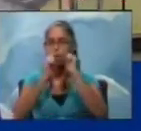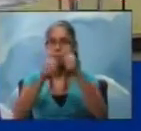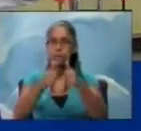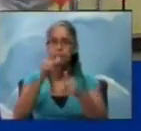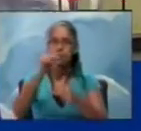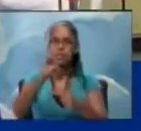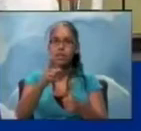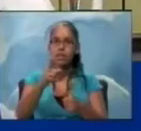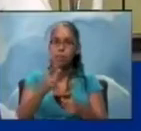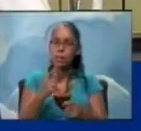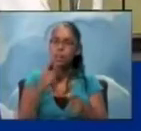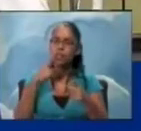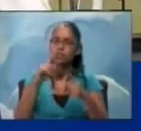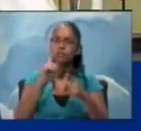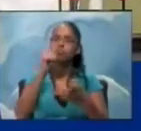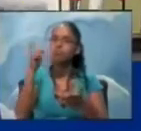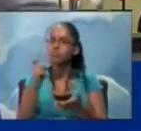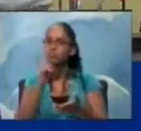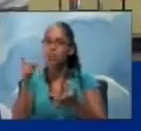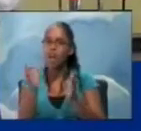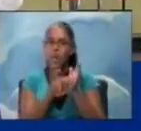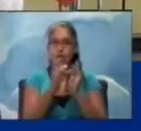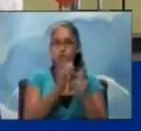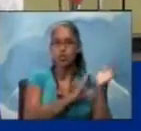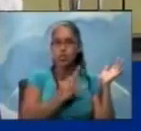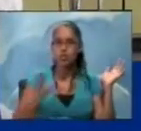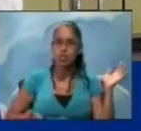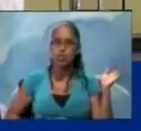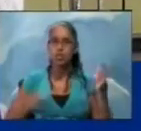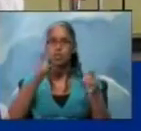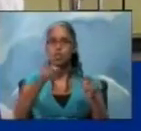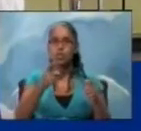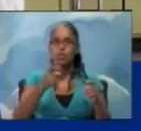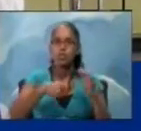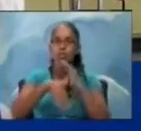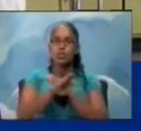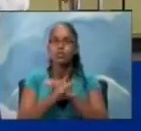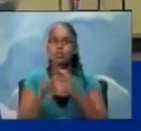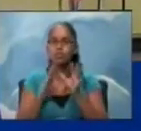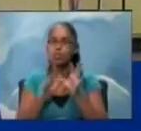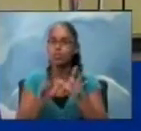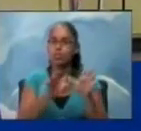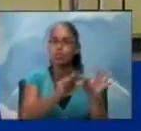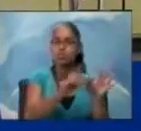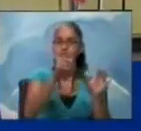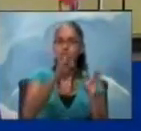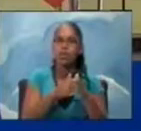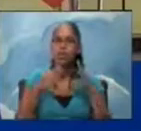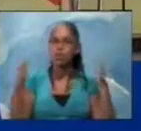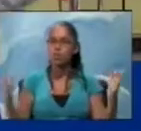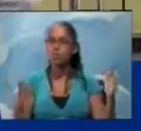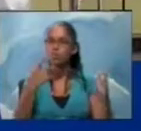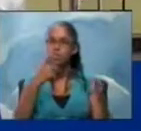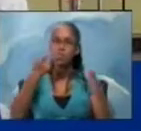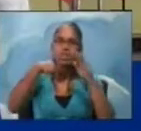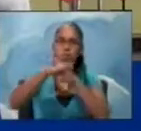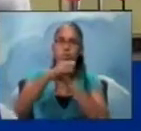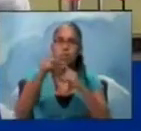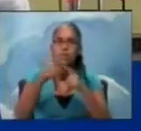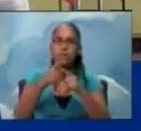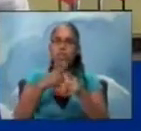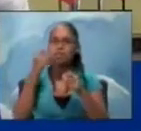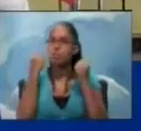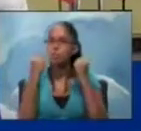a cuestionar a Jesucristo. Usted le soltó las palomas, usted abrió la jaula y se fueron. Eso es